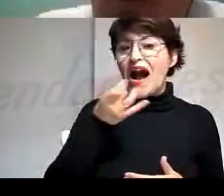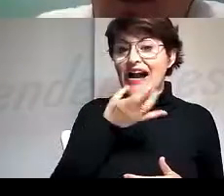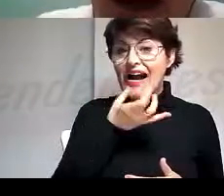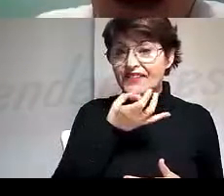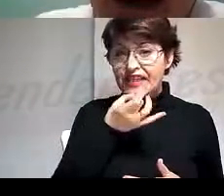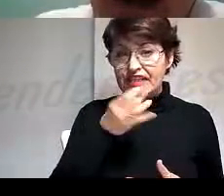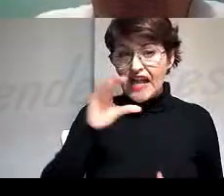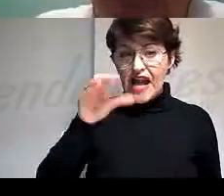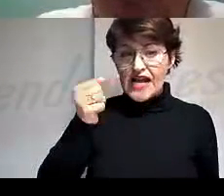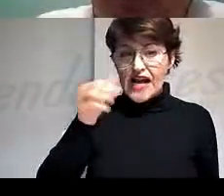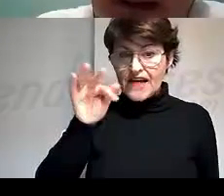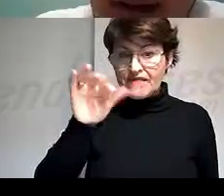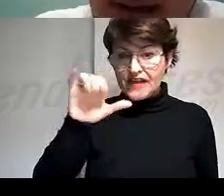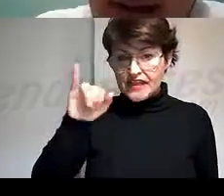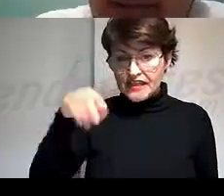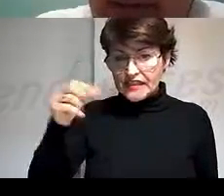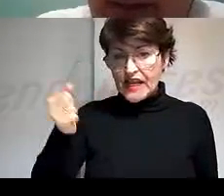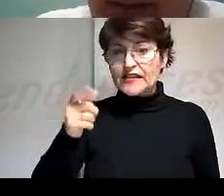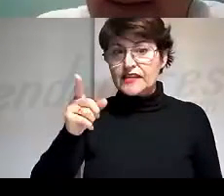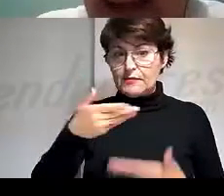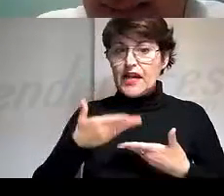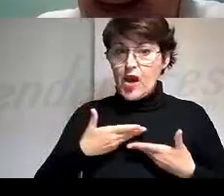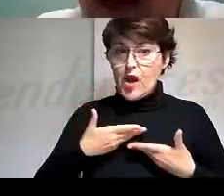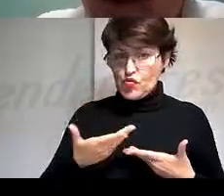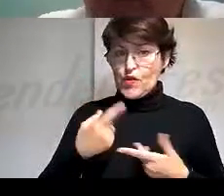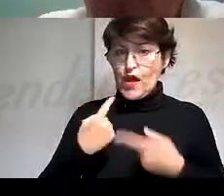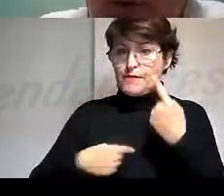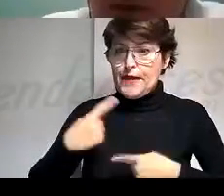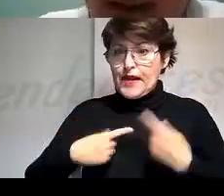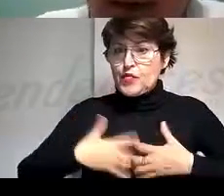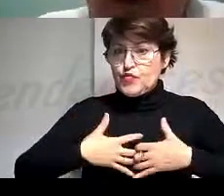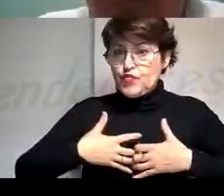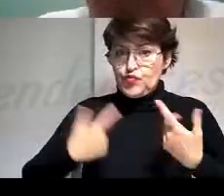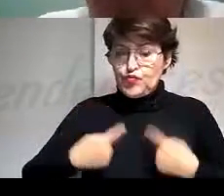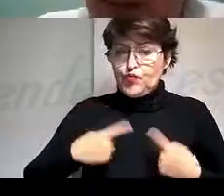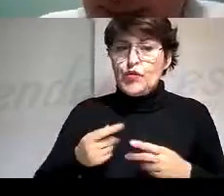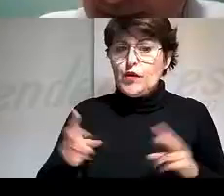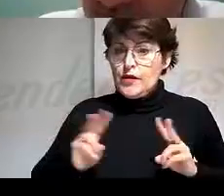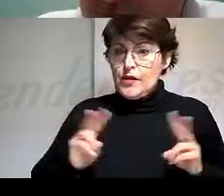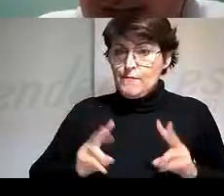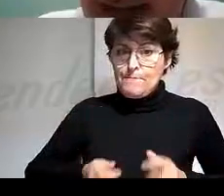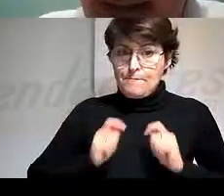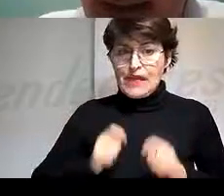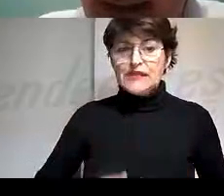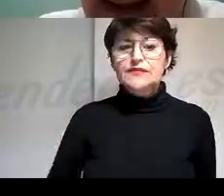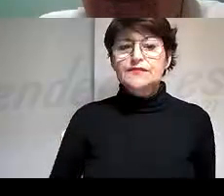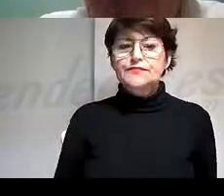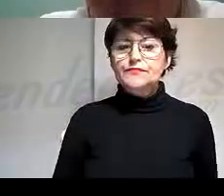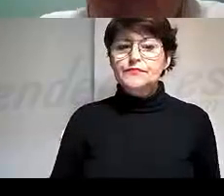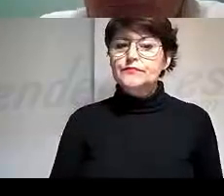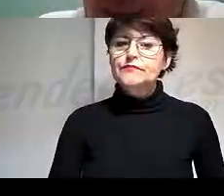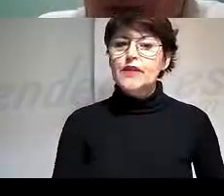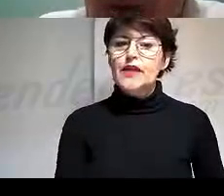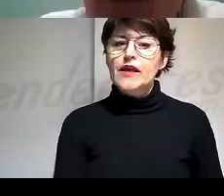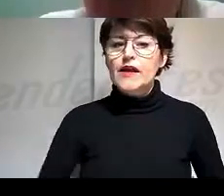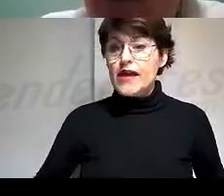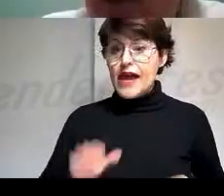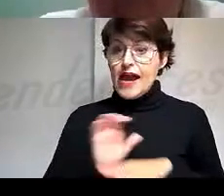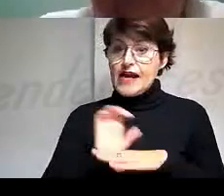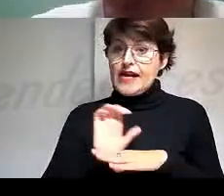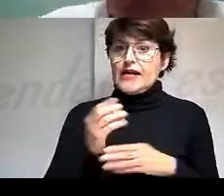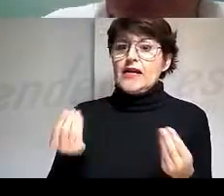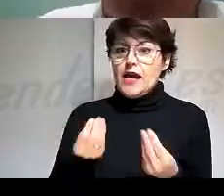tónico muscular y cardíaco, aceleran el metabolismo, por lo tanto, la producción de energía. Vamos a